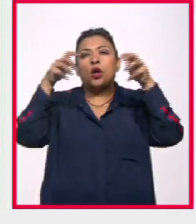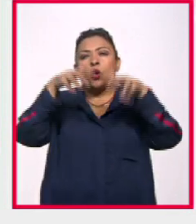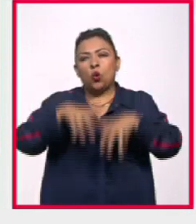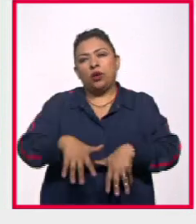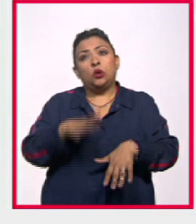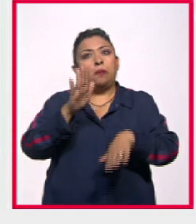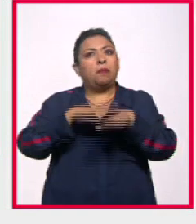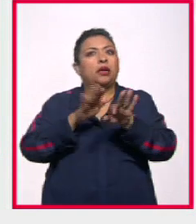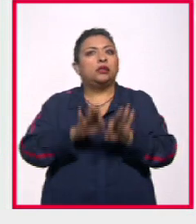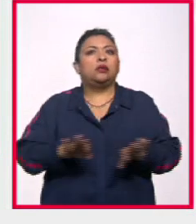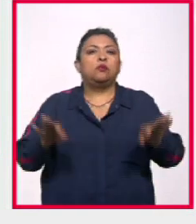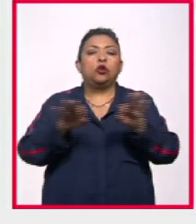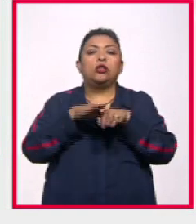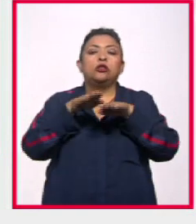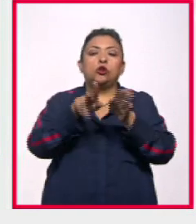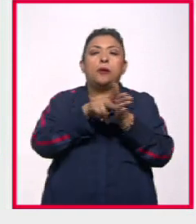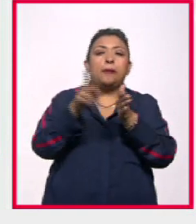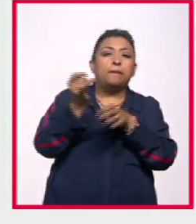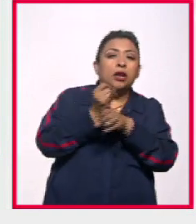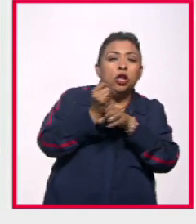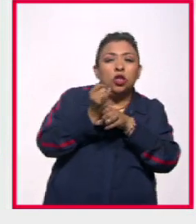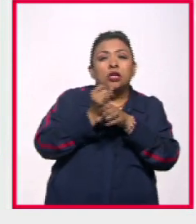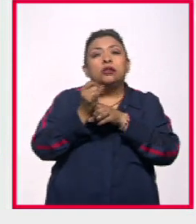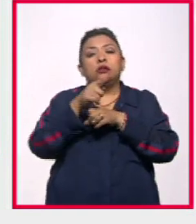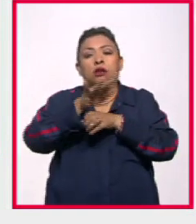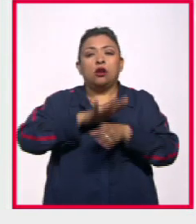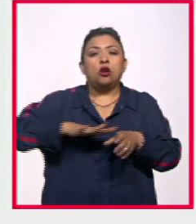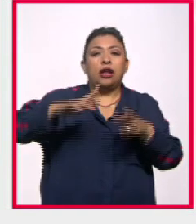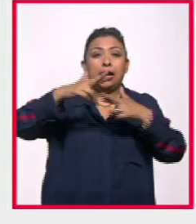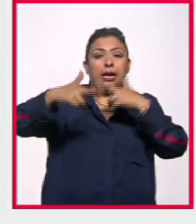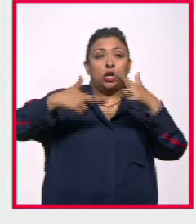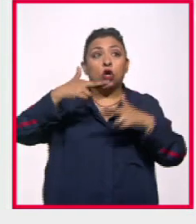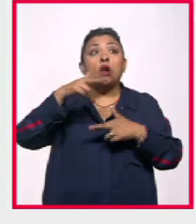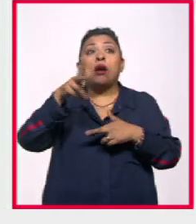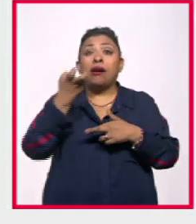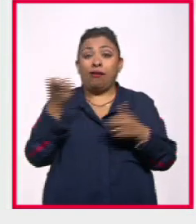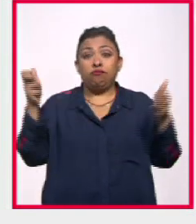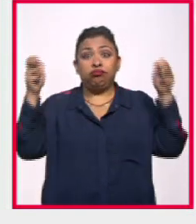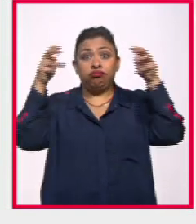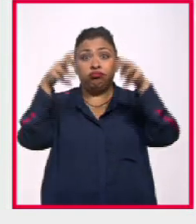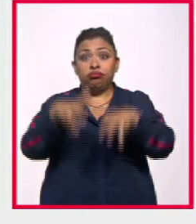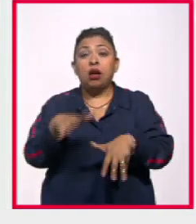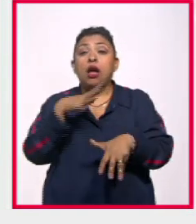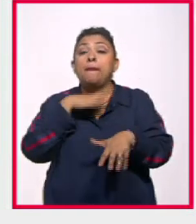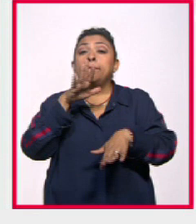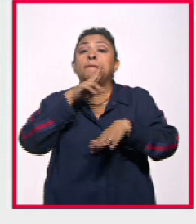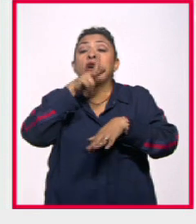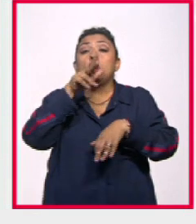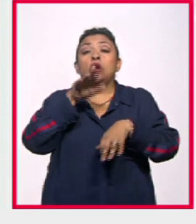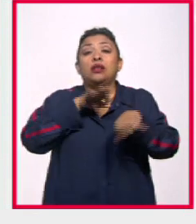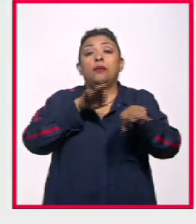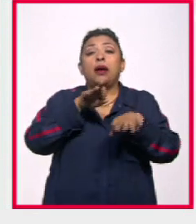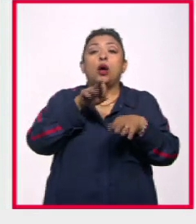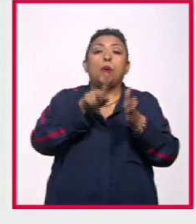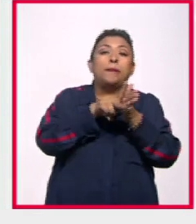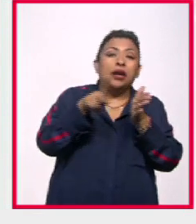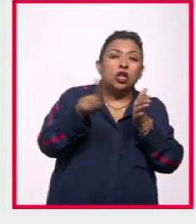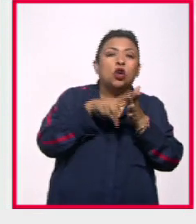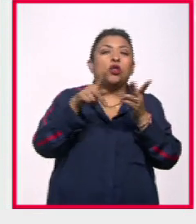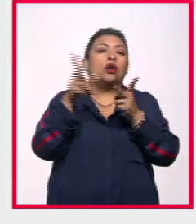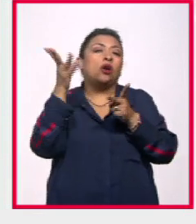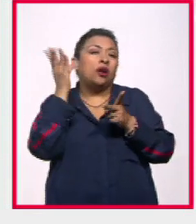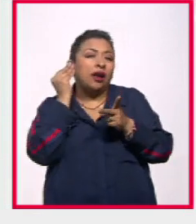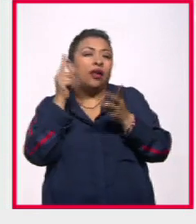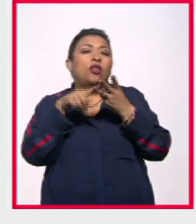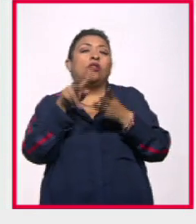más importante de periodistas de investigación de la región. Dicho evento reúne y expone los mejores trabajos en prensa, radio, televisión e